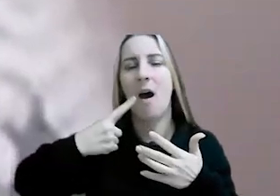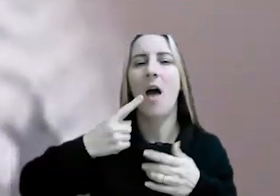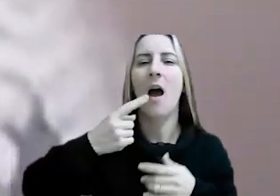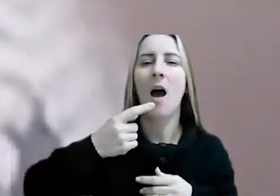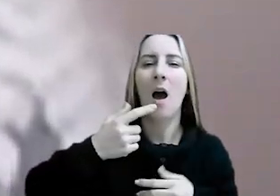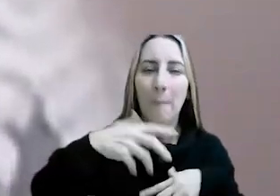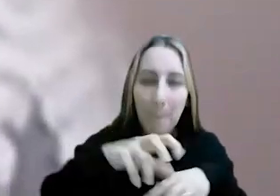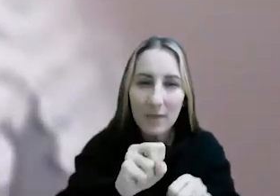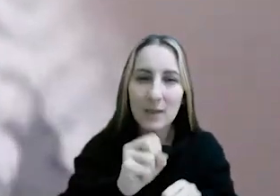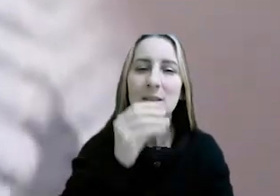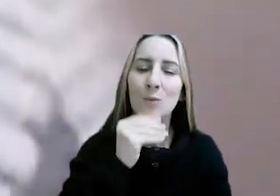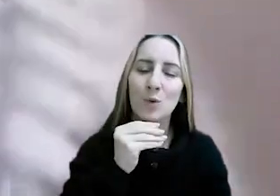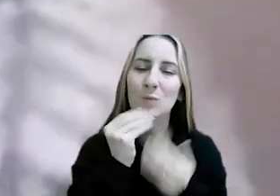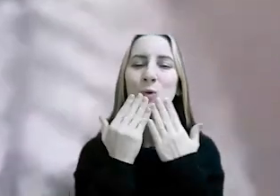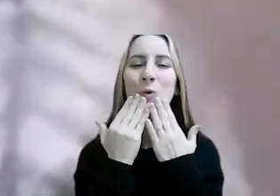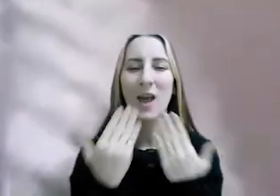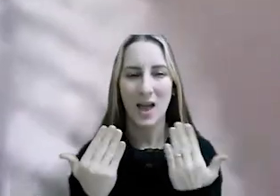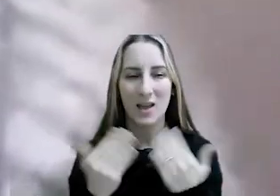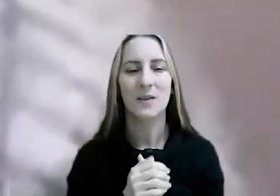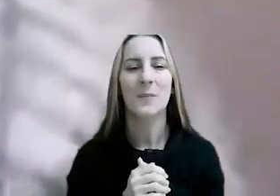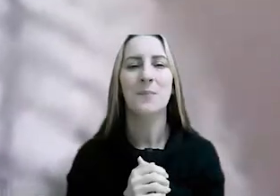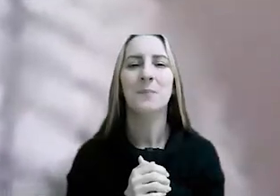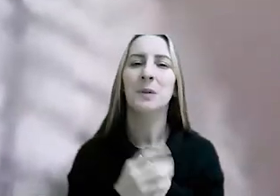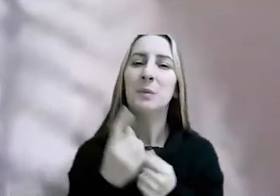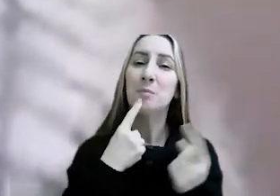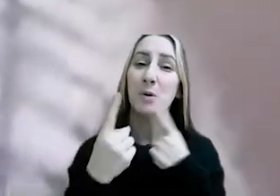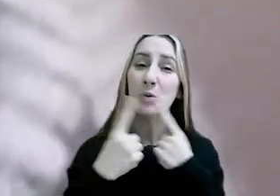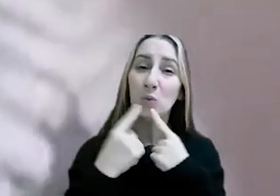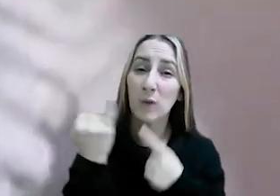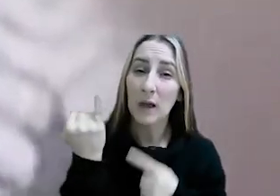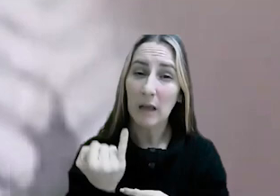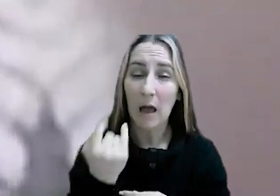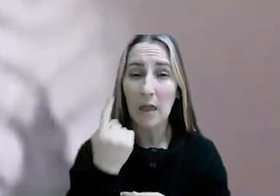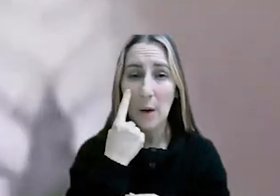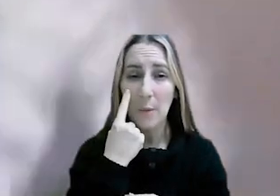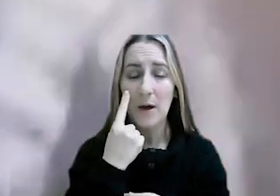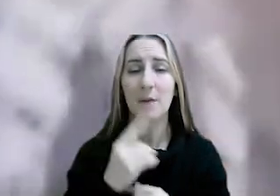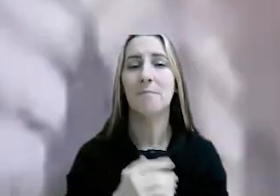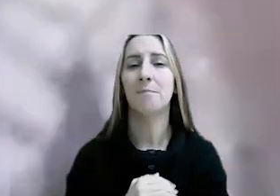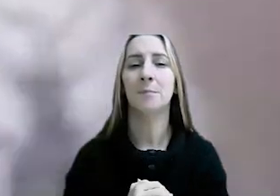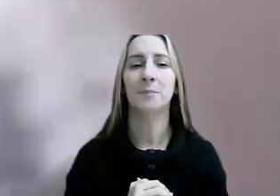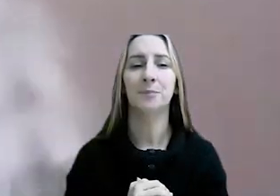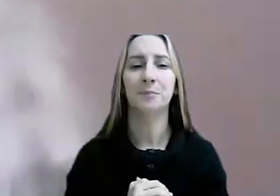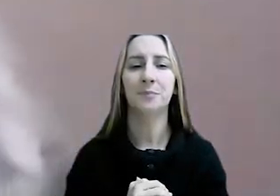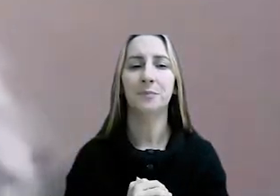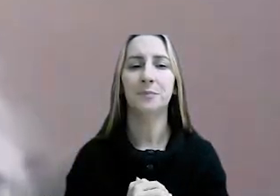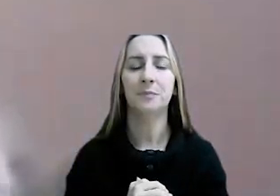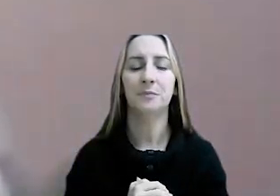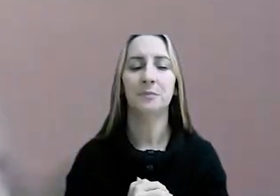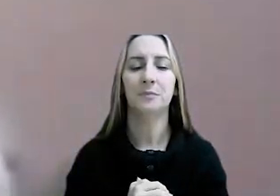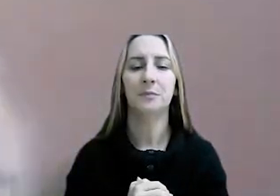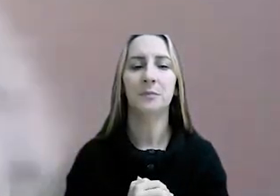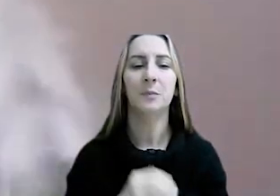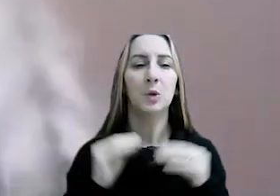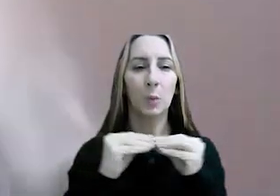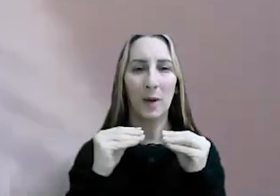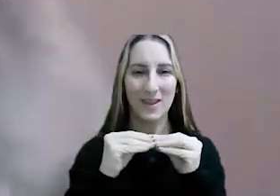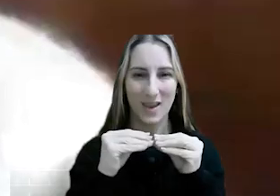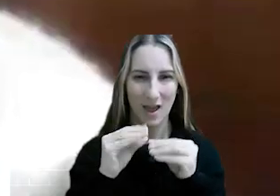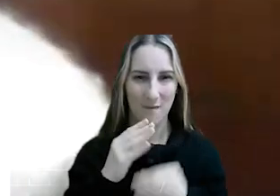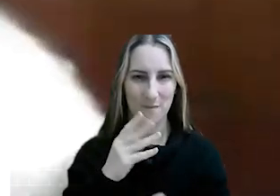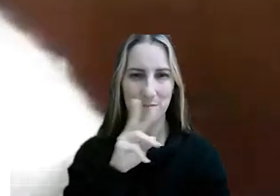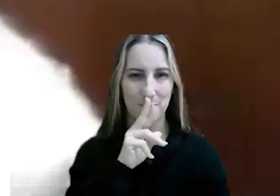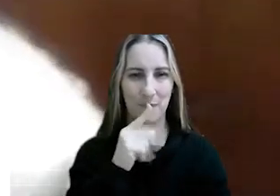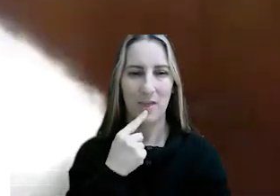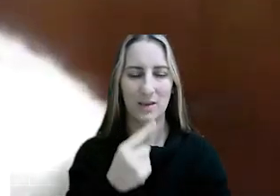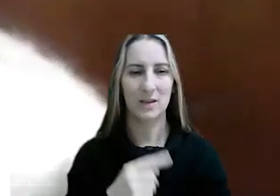Así que bueno, te agradezco muchísimo. Vamos a pasar a las preguntas, rápidamente. Mi compañera Ariel las va a leer. Listo.